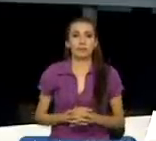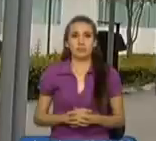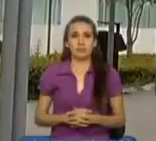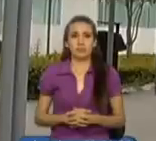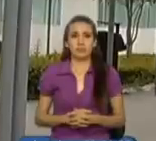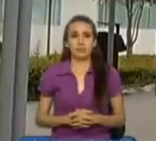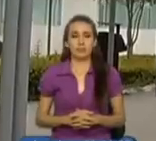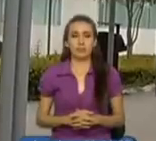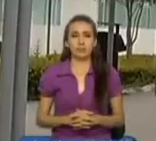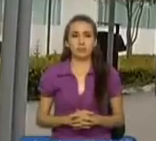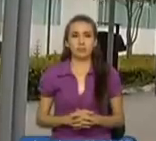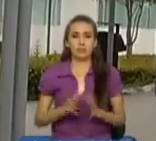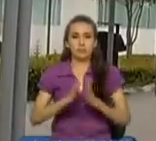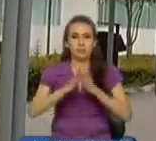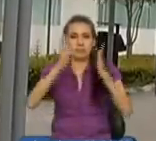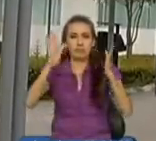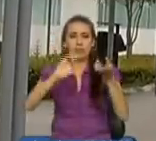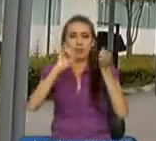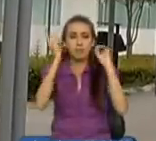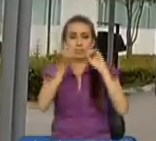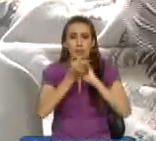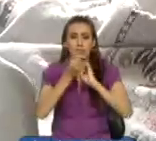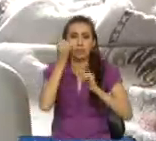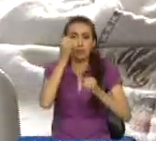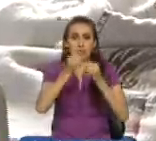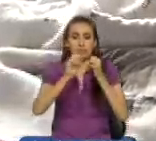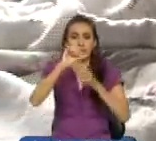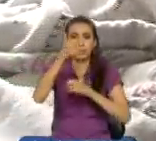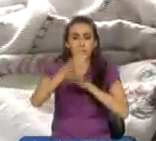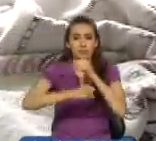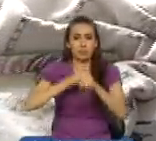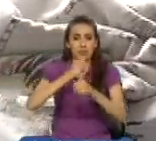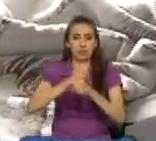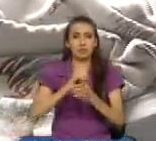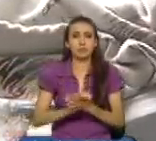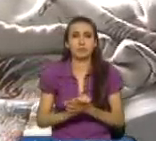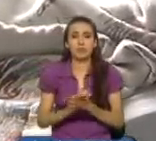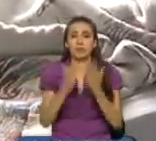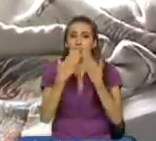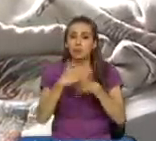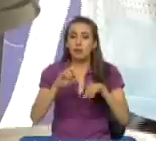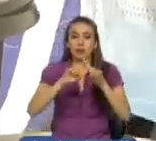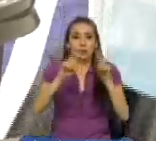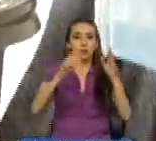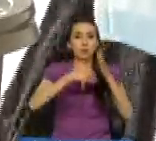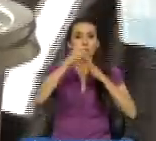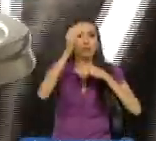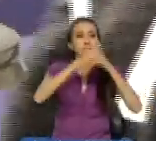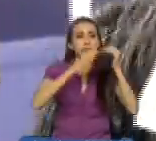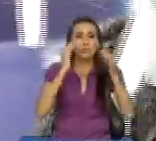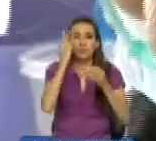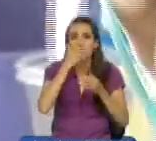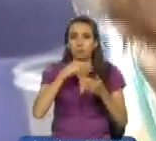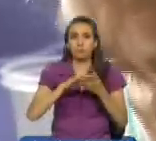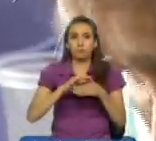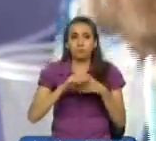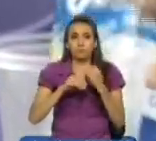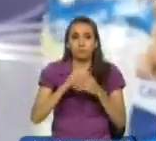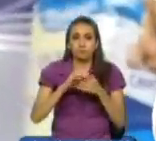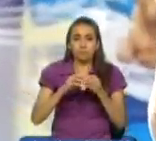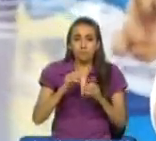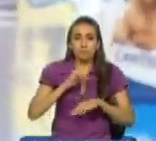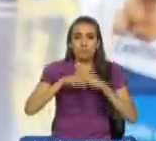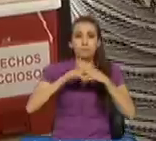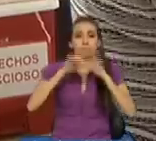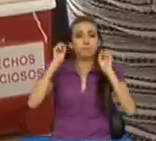ciudadanía grandes cambios se dieron en la última década en el tema de salud pública sin embargo mejorar estos servicios especialmente para los adultos